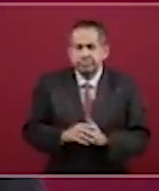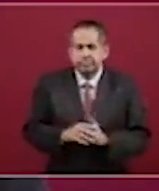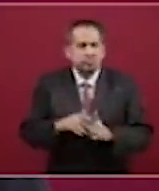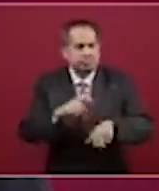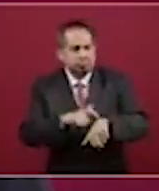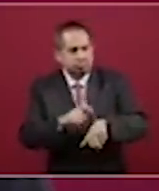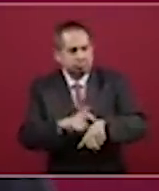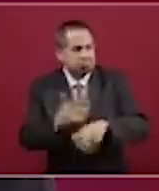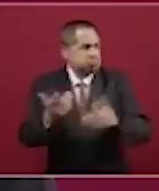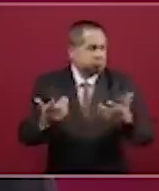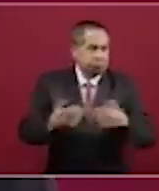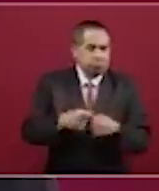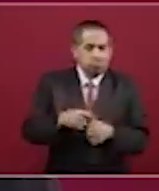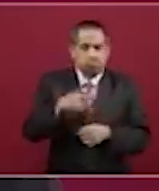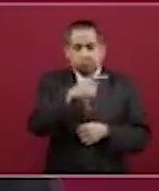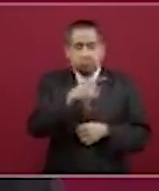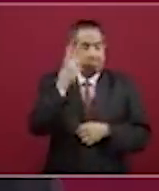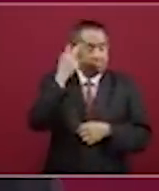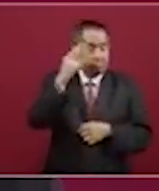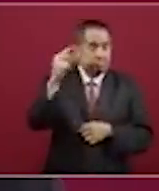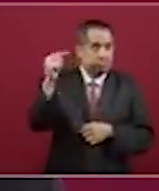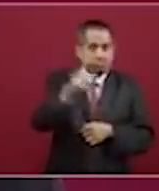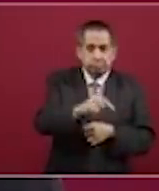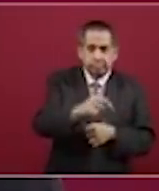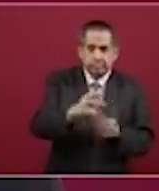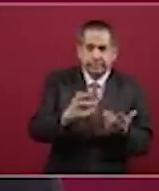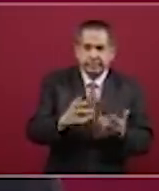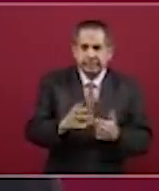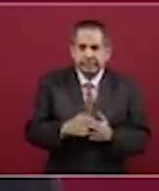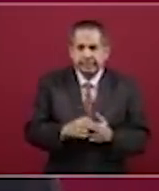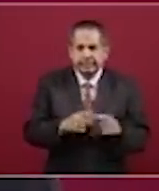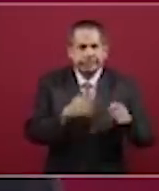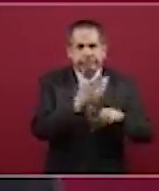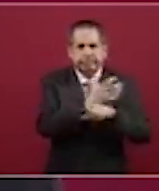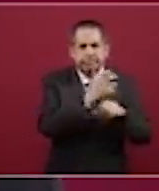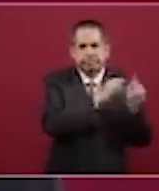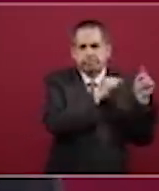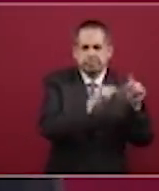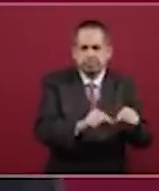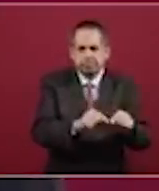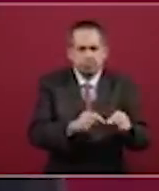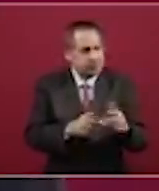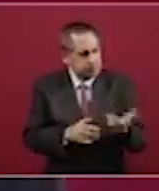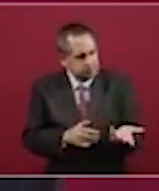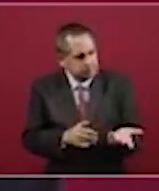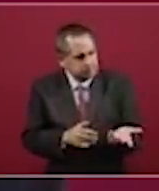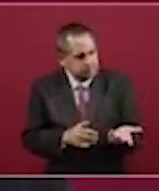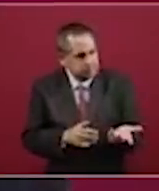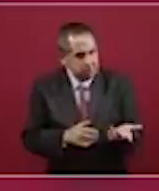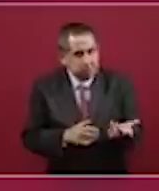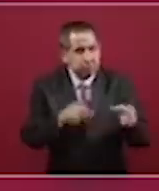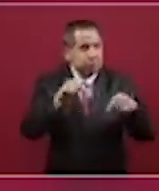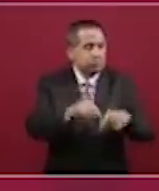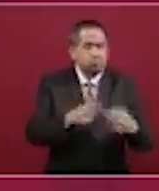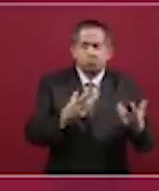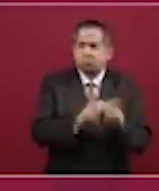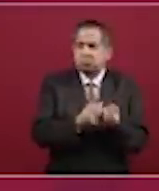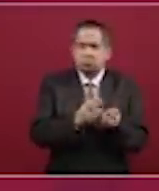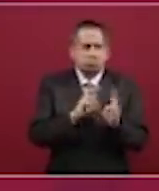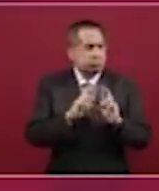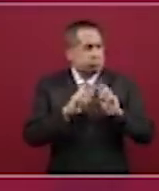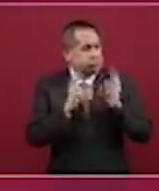el horario. Él viajó de Estados Unidos solo a este